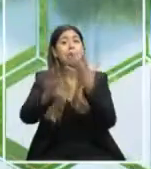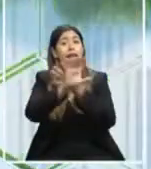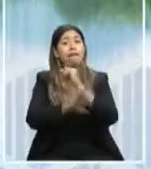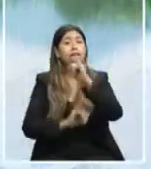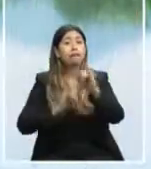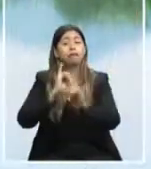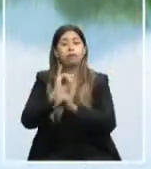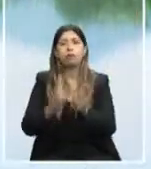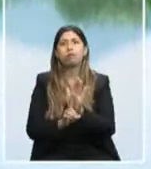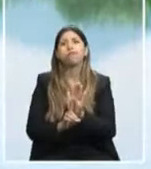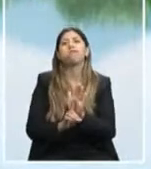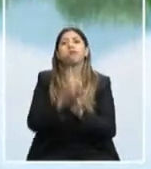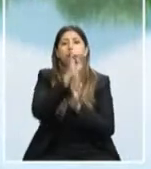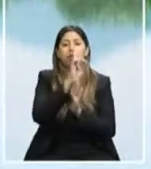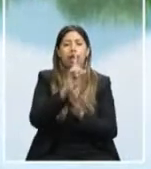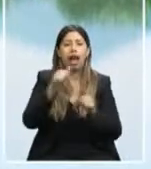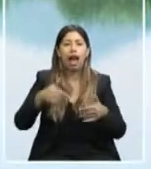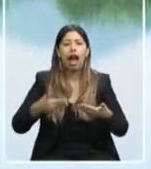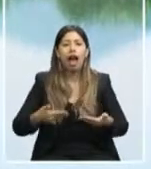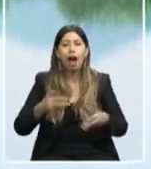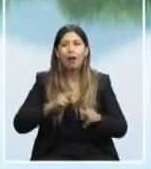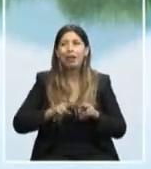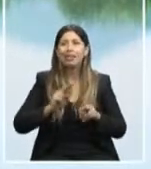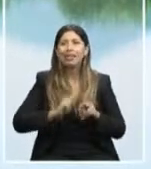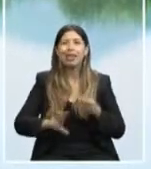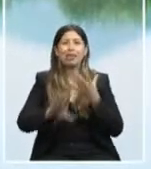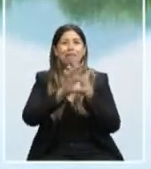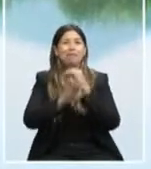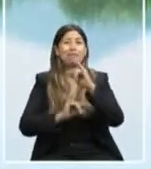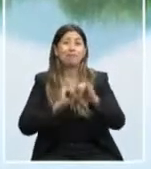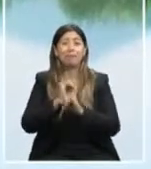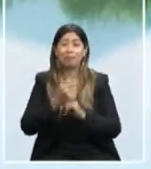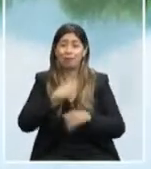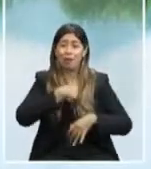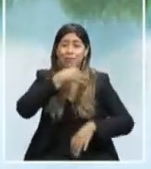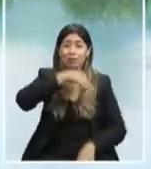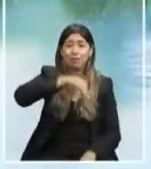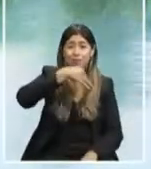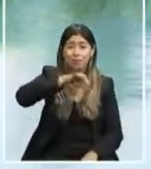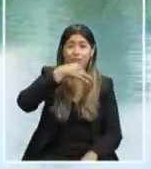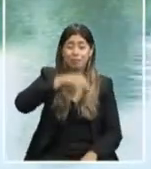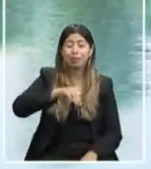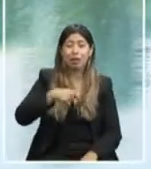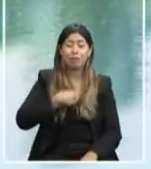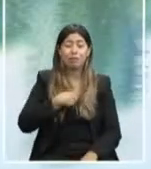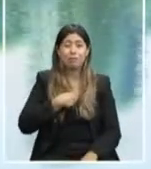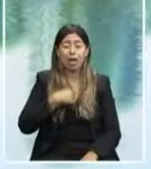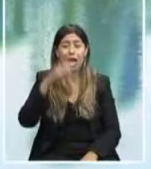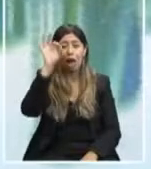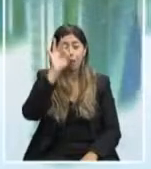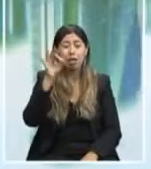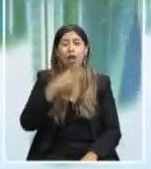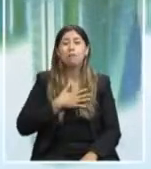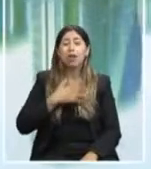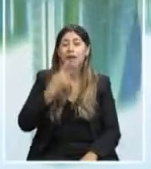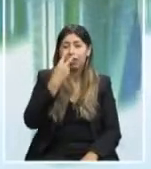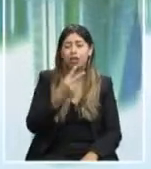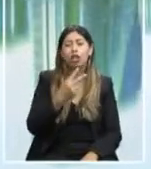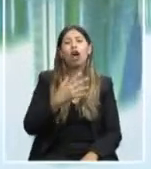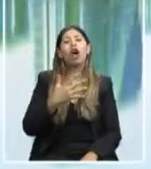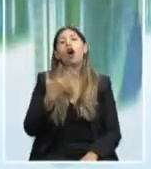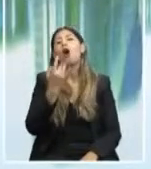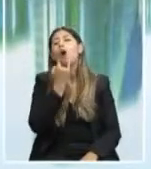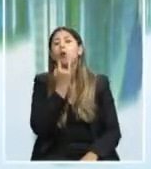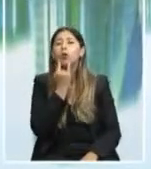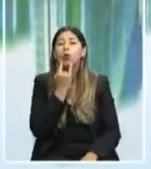Por ejemplo, lo que estamos haciendo ahora, mientras yo les cuento mi visión y lo que hizo el Uruguay. El